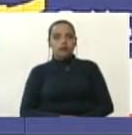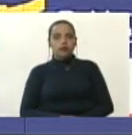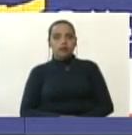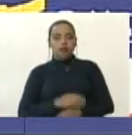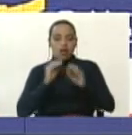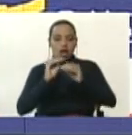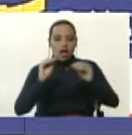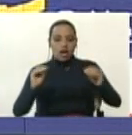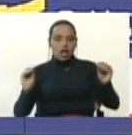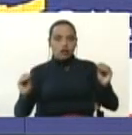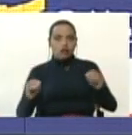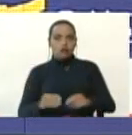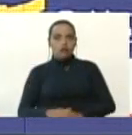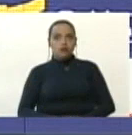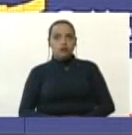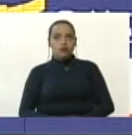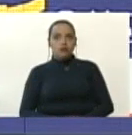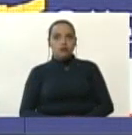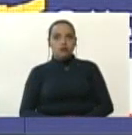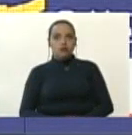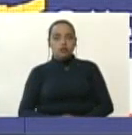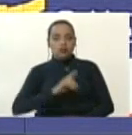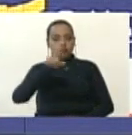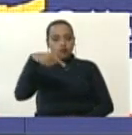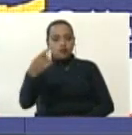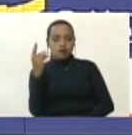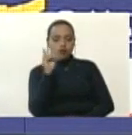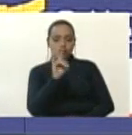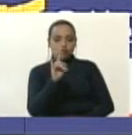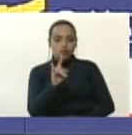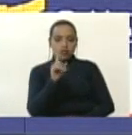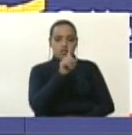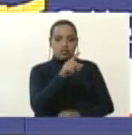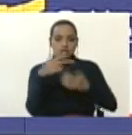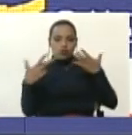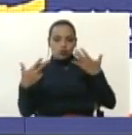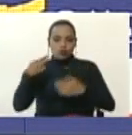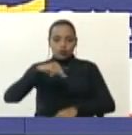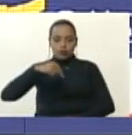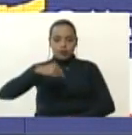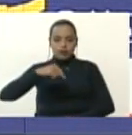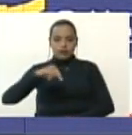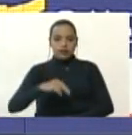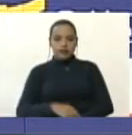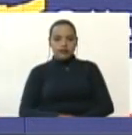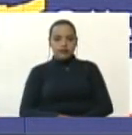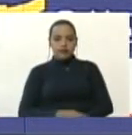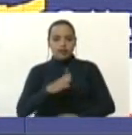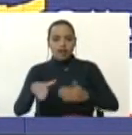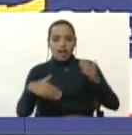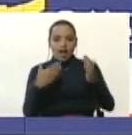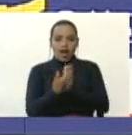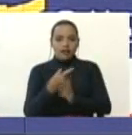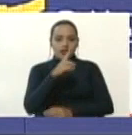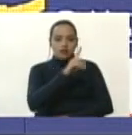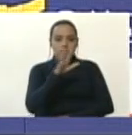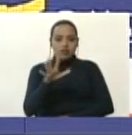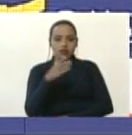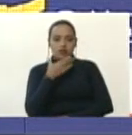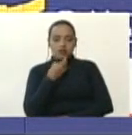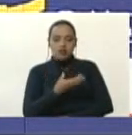Anuncio que desde el próximo lunes 18 de noviembre hasta el 15 de